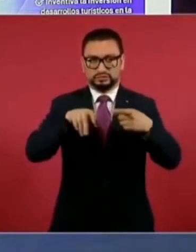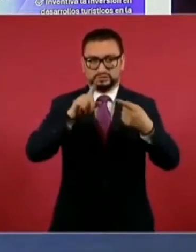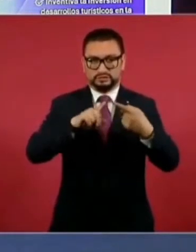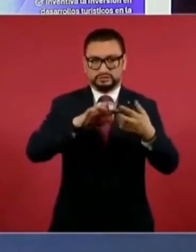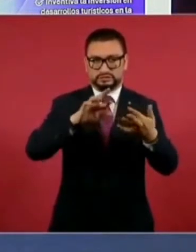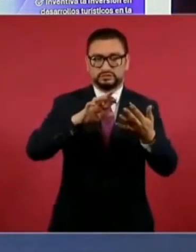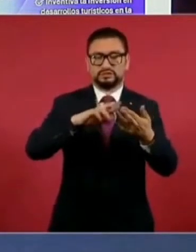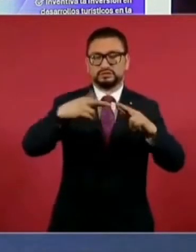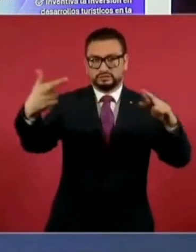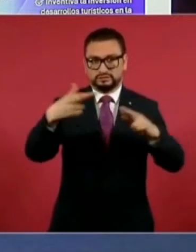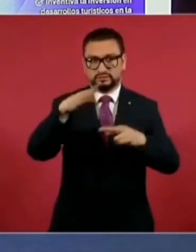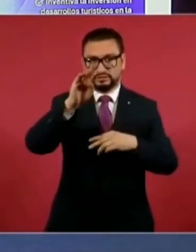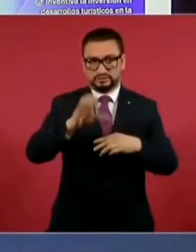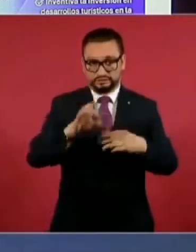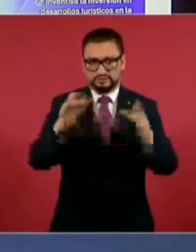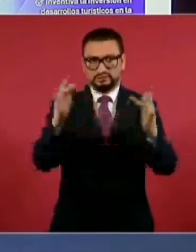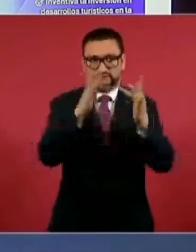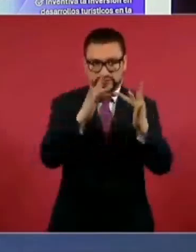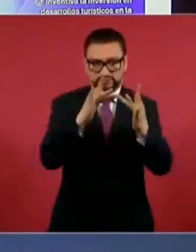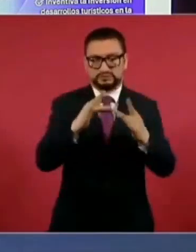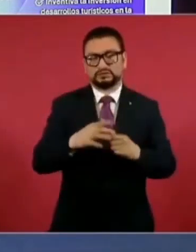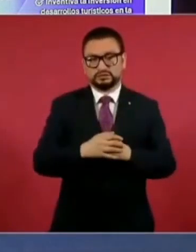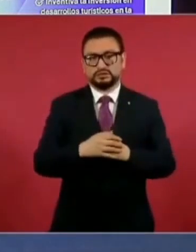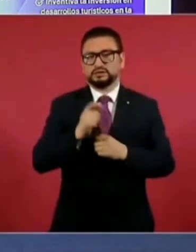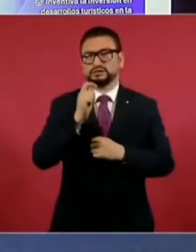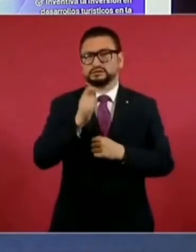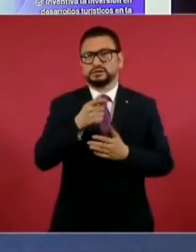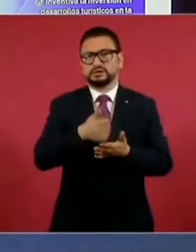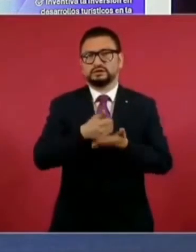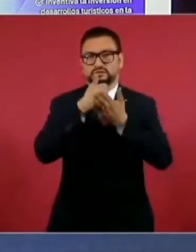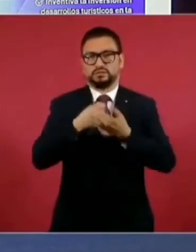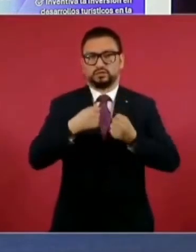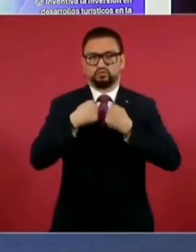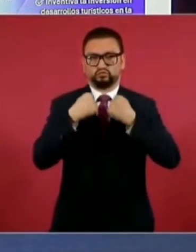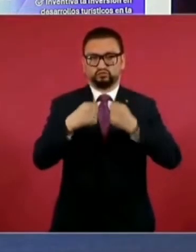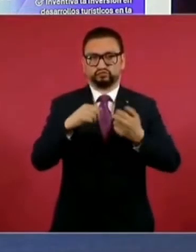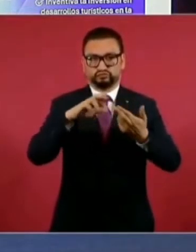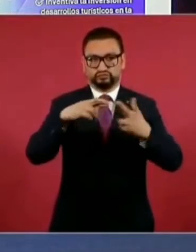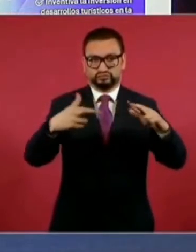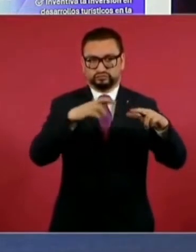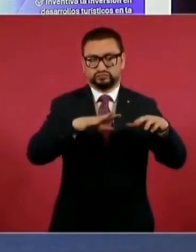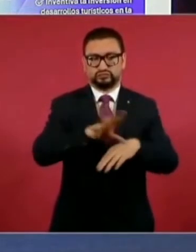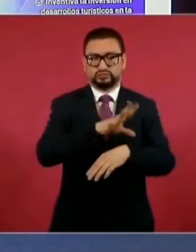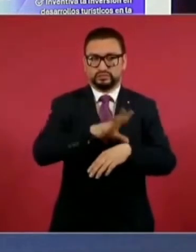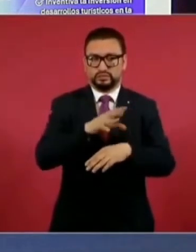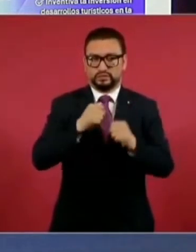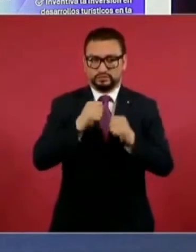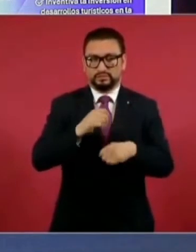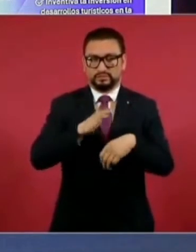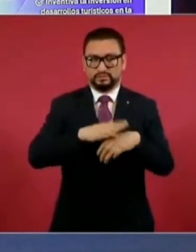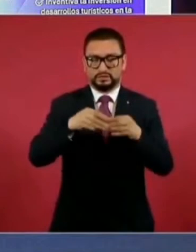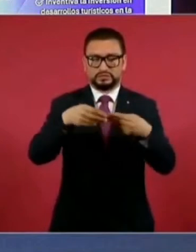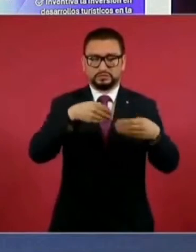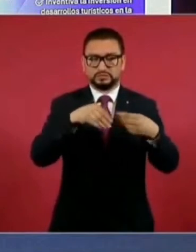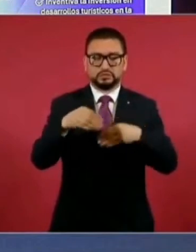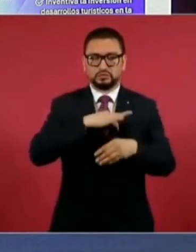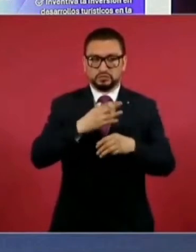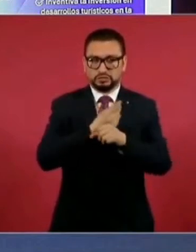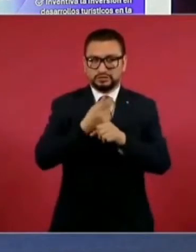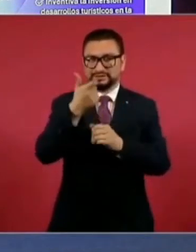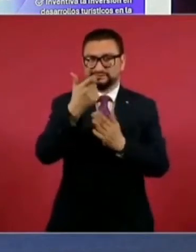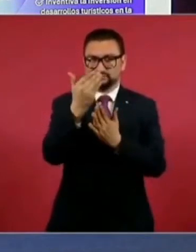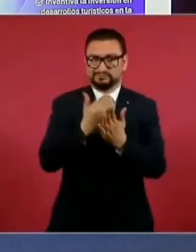con el sistema Baja California. Bueno, ¿qué nos va a otorgar? Mayor estabilidad en la zona, flexibilidad operativa y reducción de